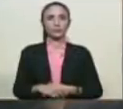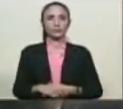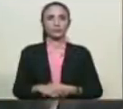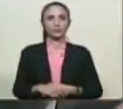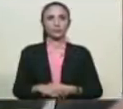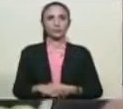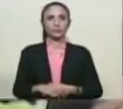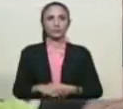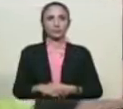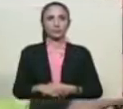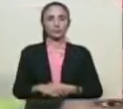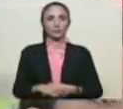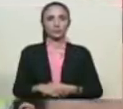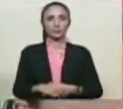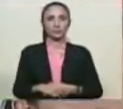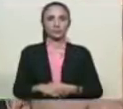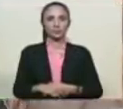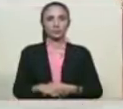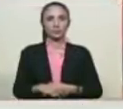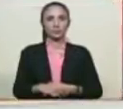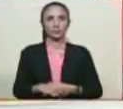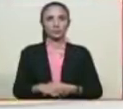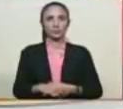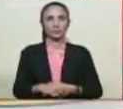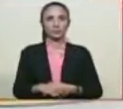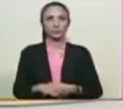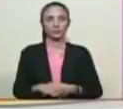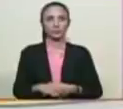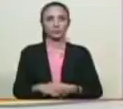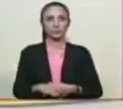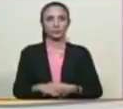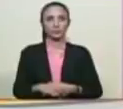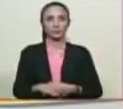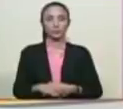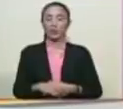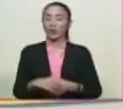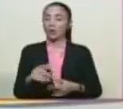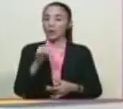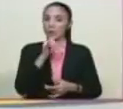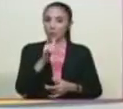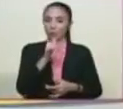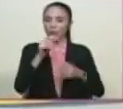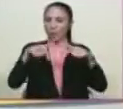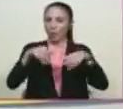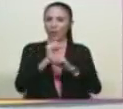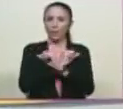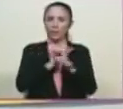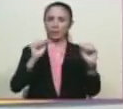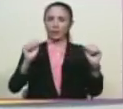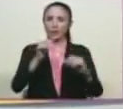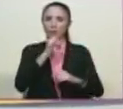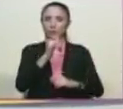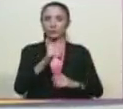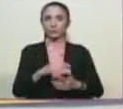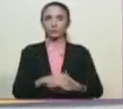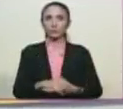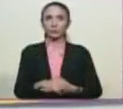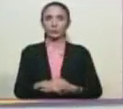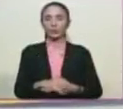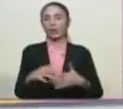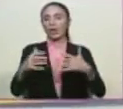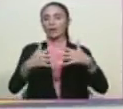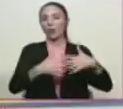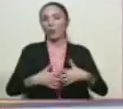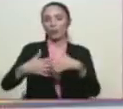Quiero comentar además que hoy en la mañana la Casa Blanca